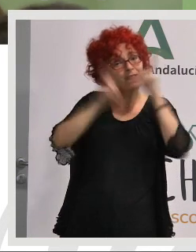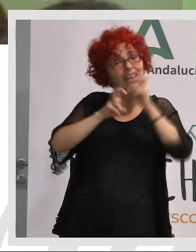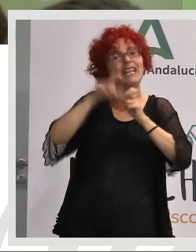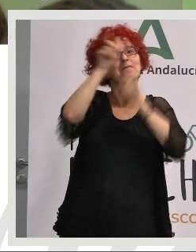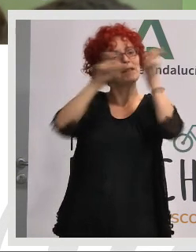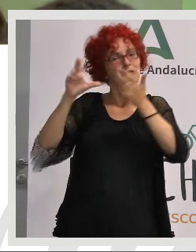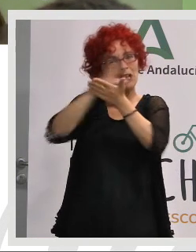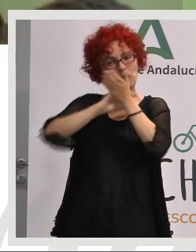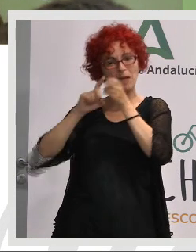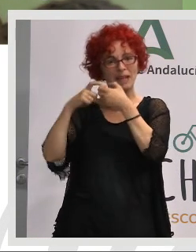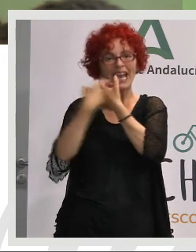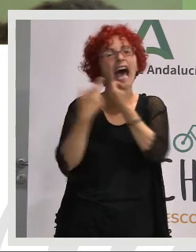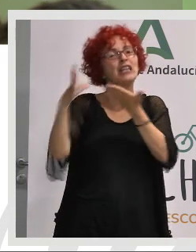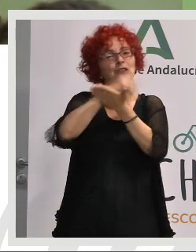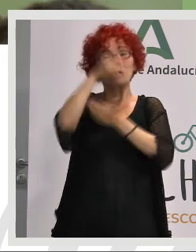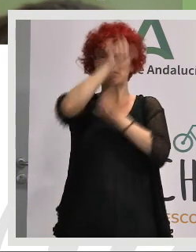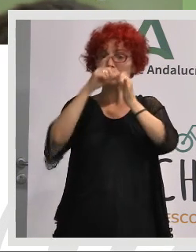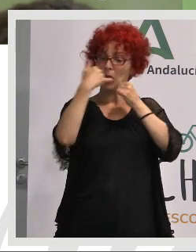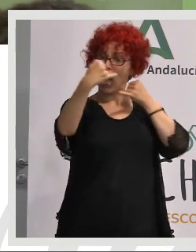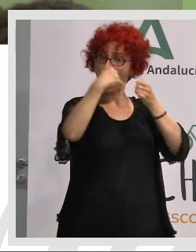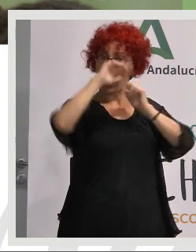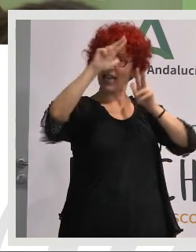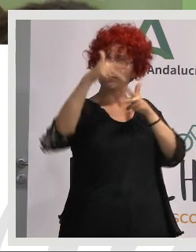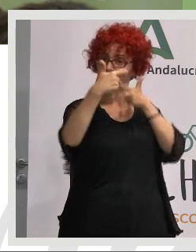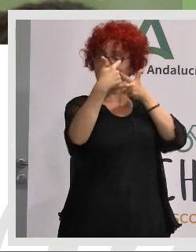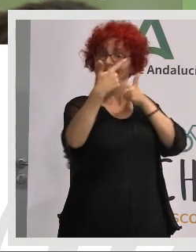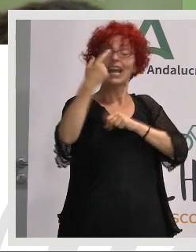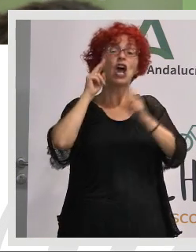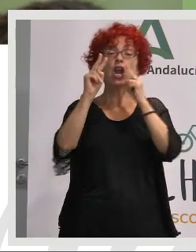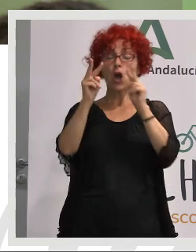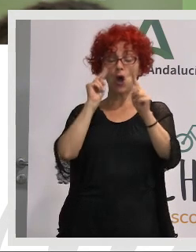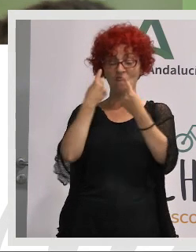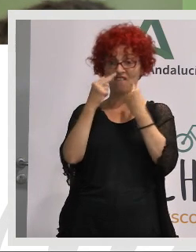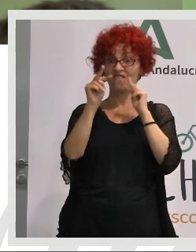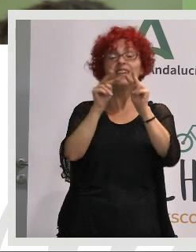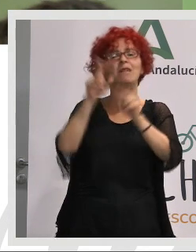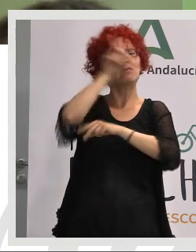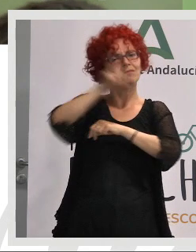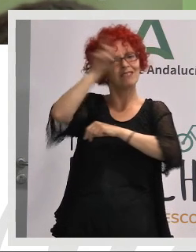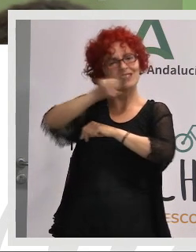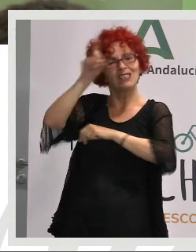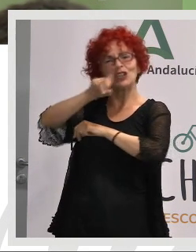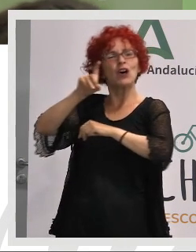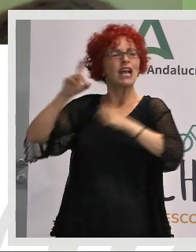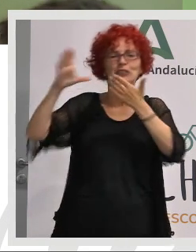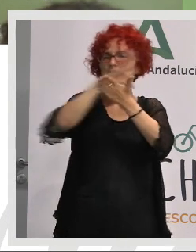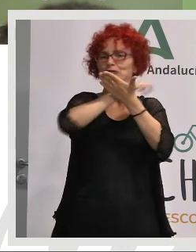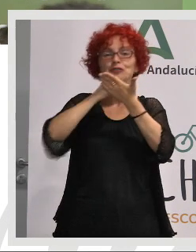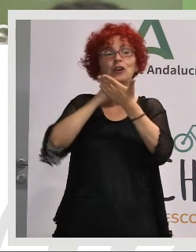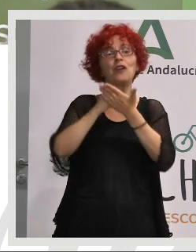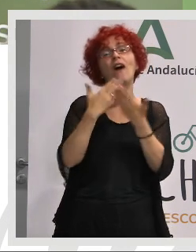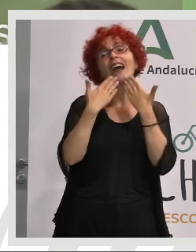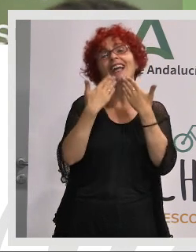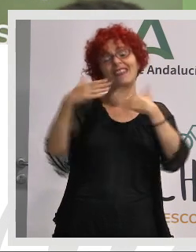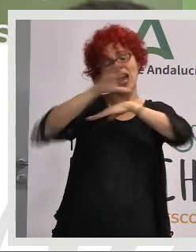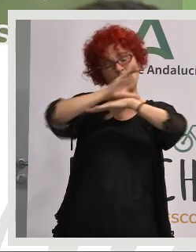las personas que nos siguen por streaming, tanto docentes como profesorado. Y gracias a la Consejería de Fomento,